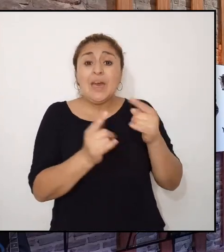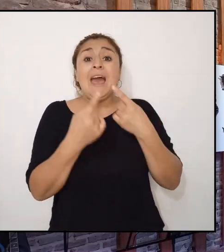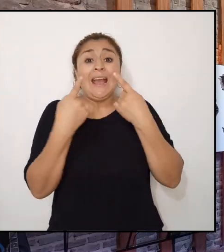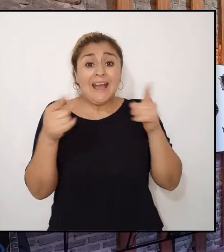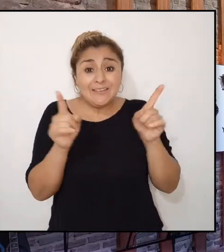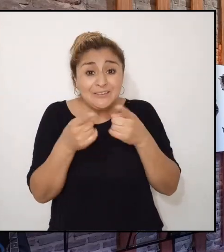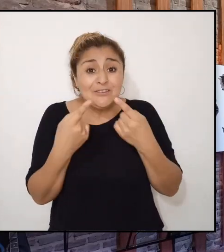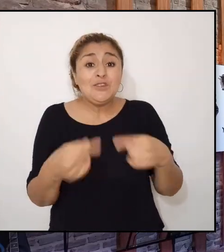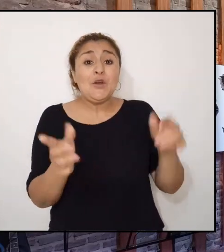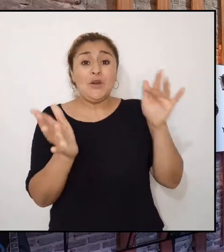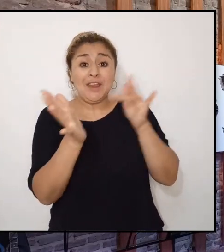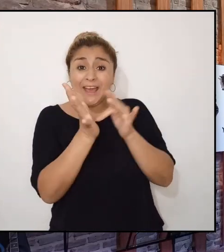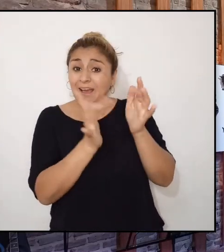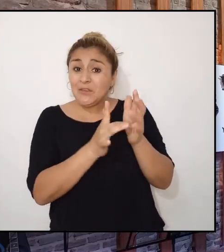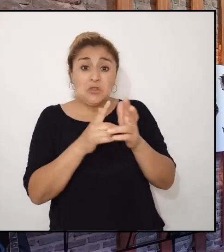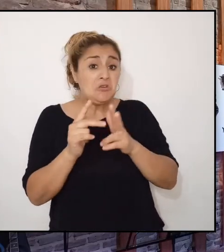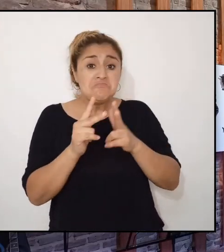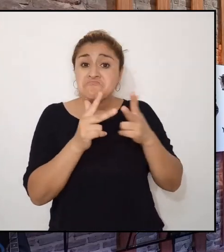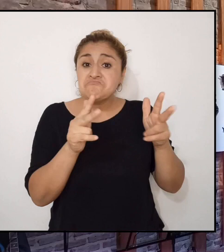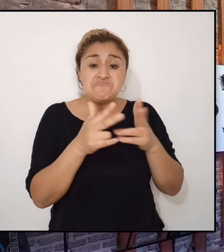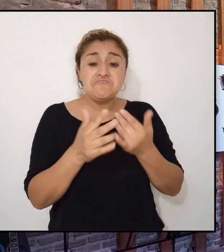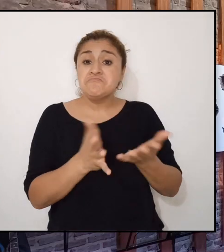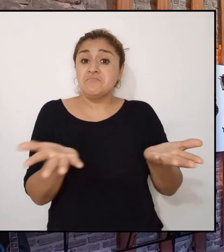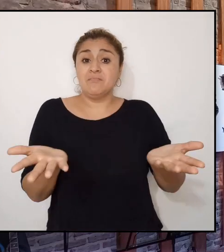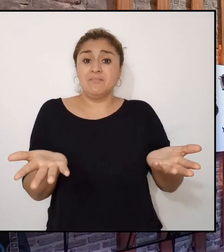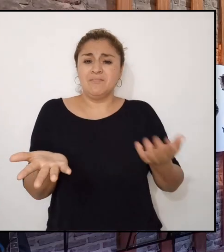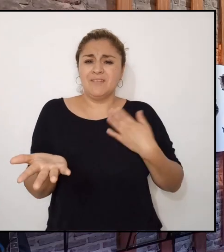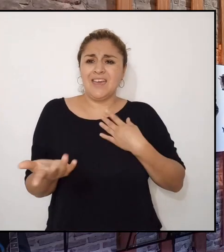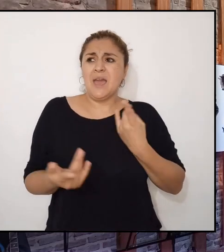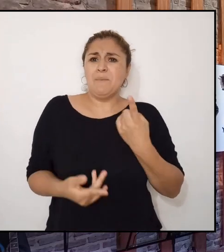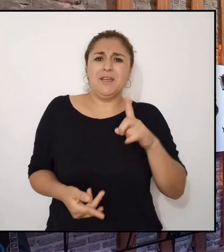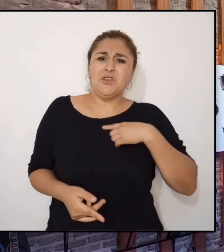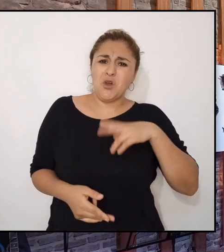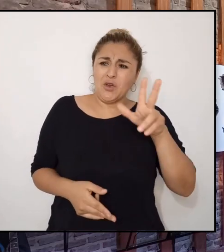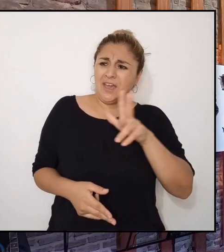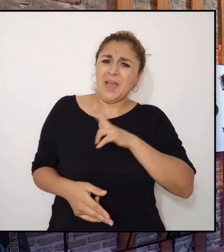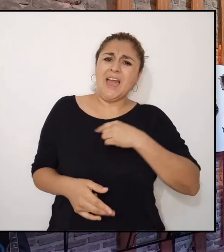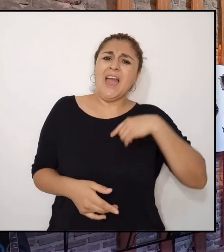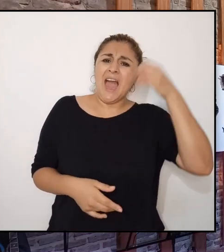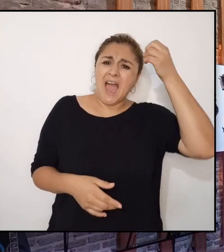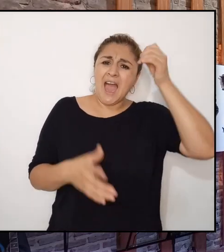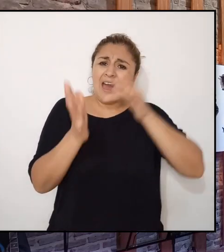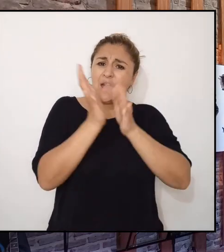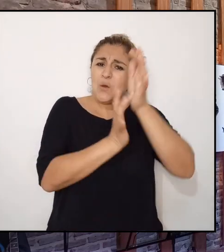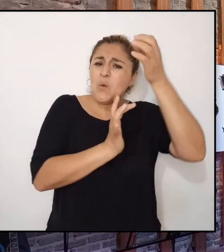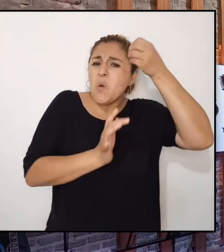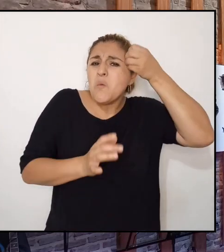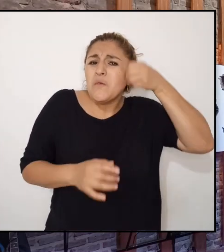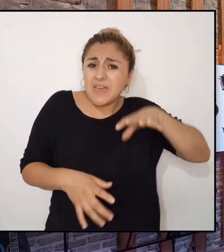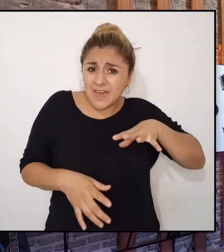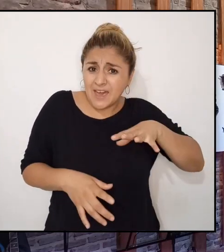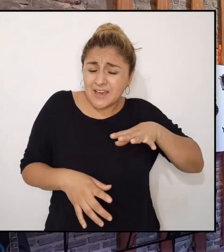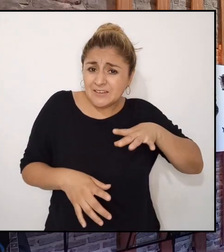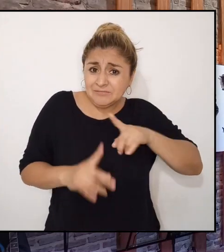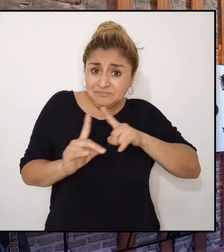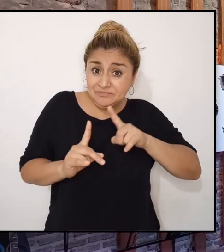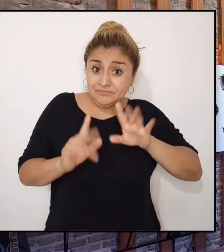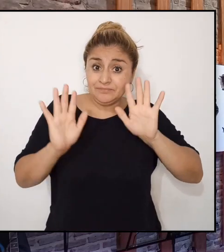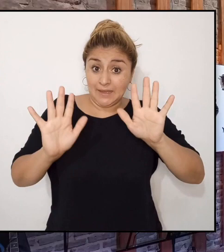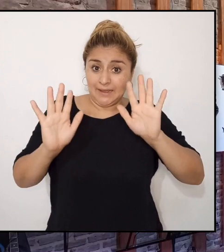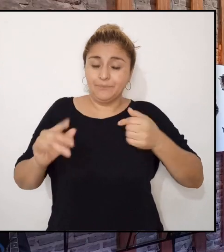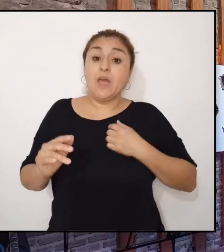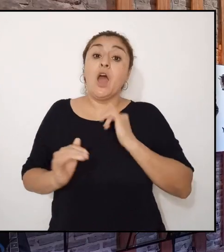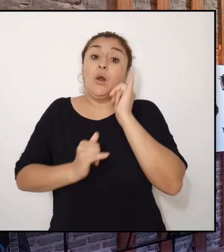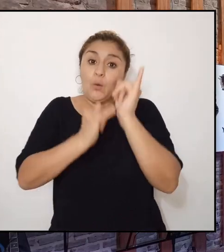Jesús. Pero bueno, yo quiero decirte hoy, no te olvides a Jesús. Y vamos a ver este relato muy conocido.